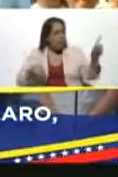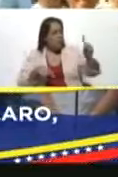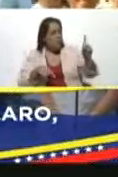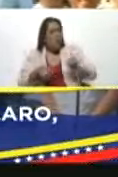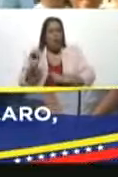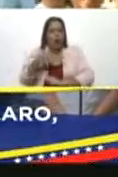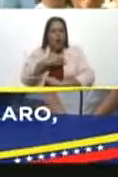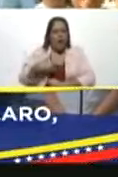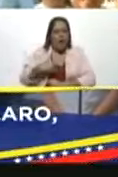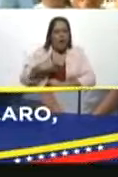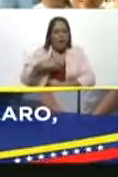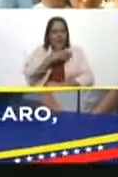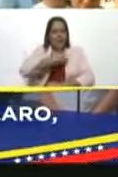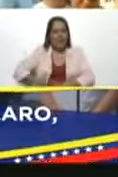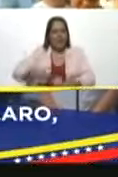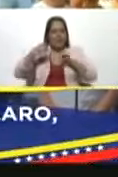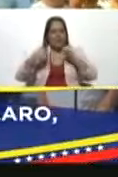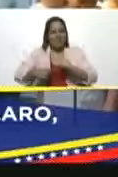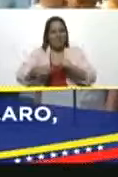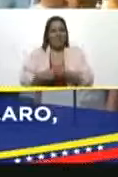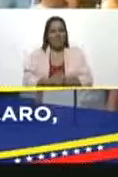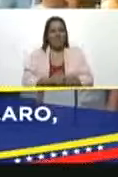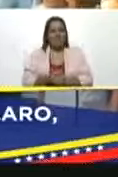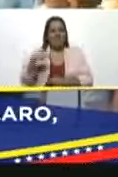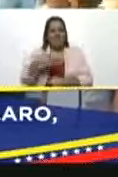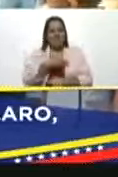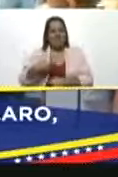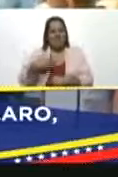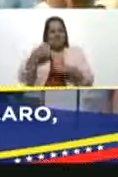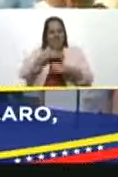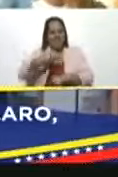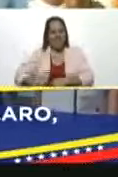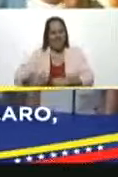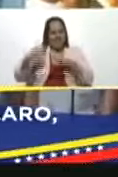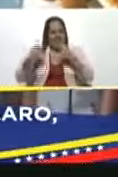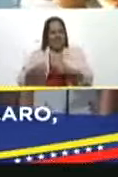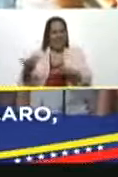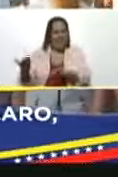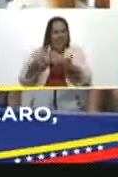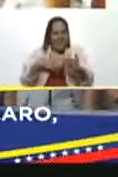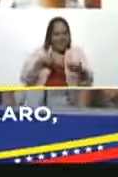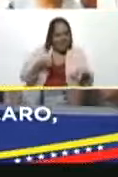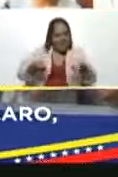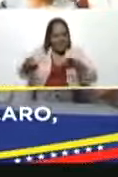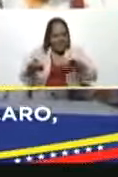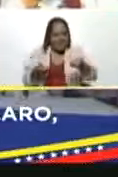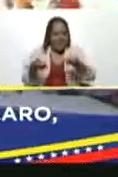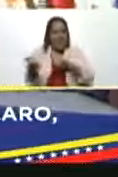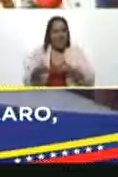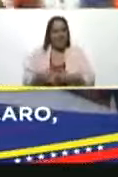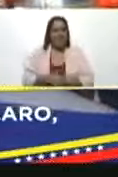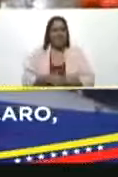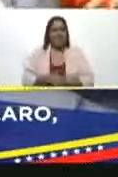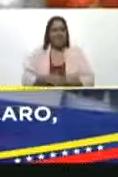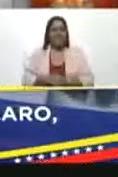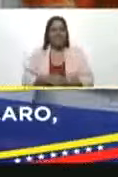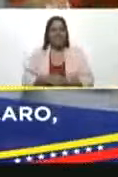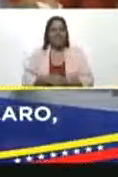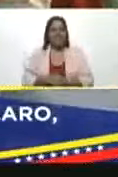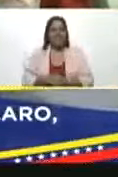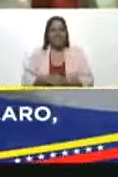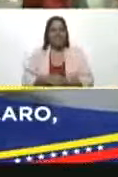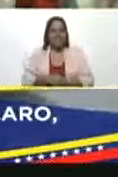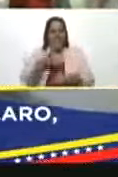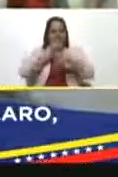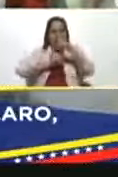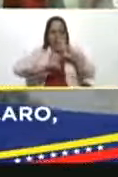presidente duro? Sí. Si usted quiere tener un presidente duro, venga para acá para que abramos la llave. Mira, abramos la llave del